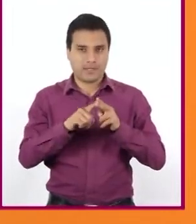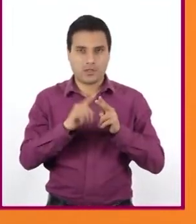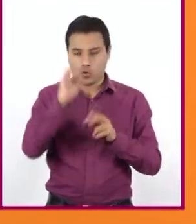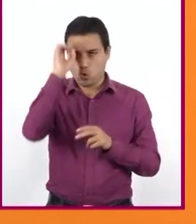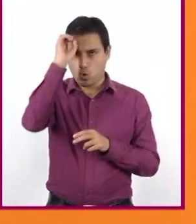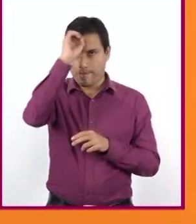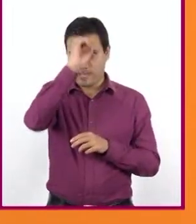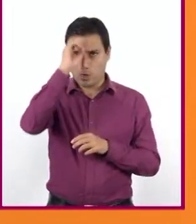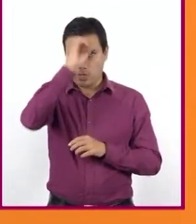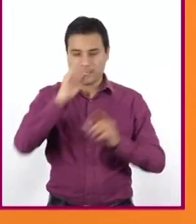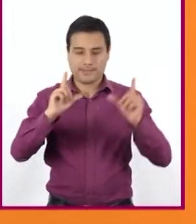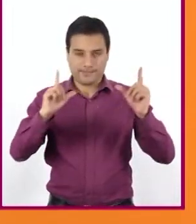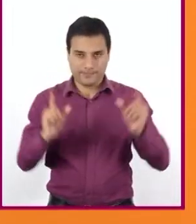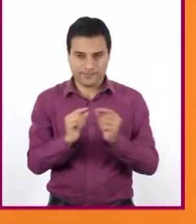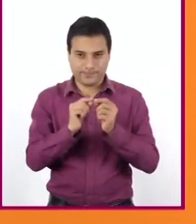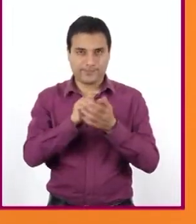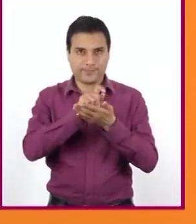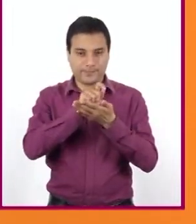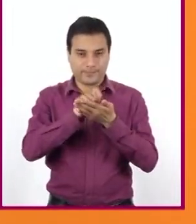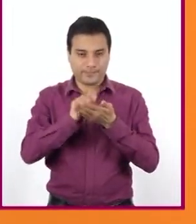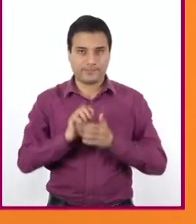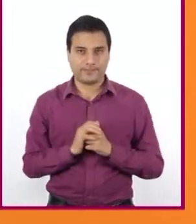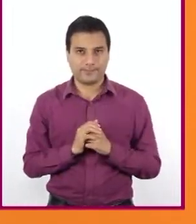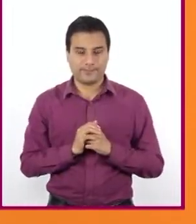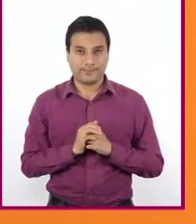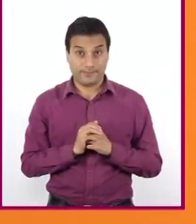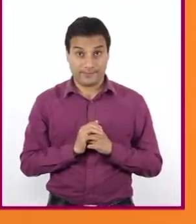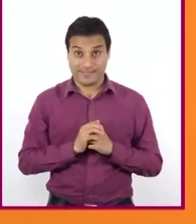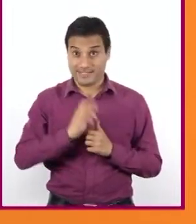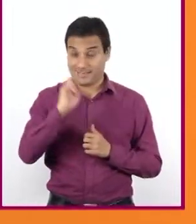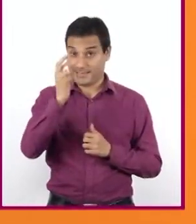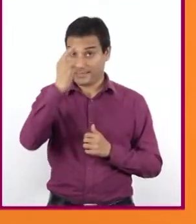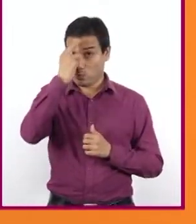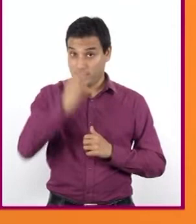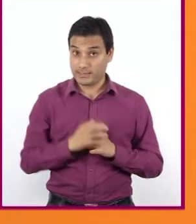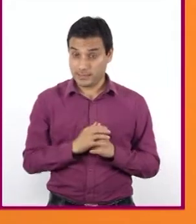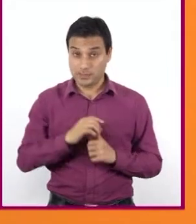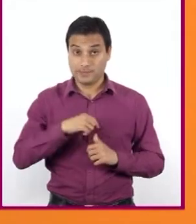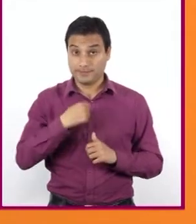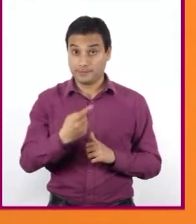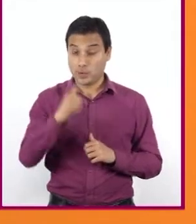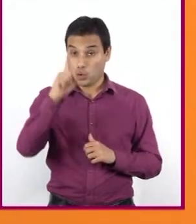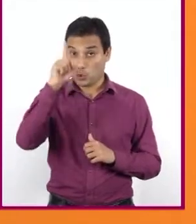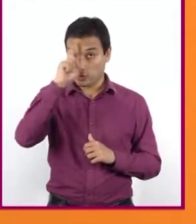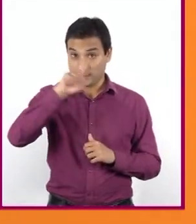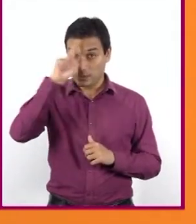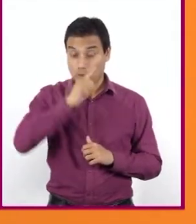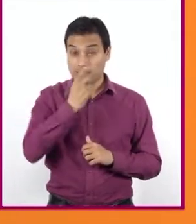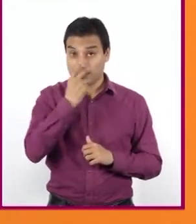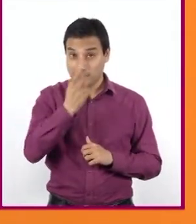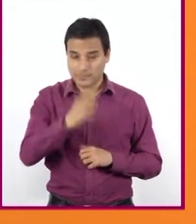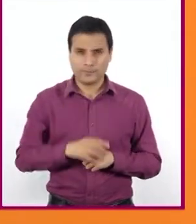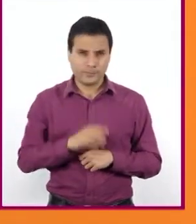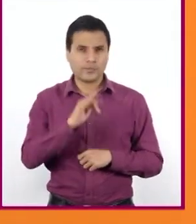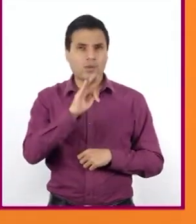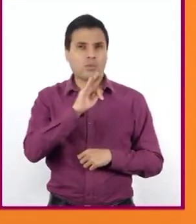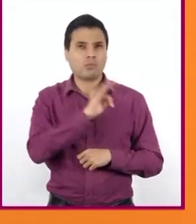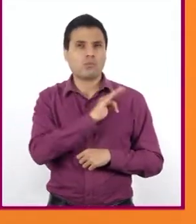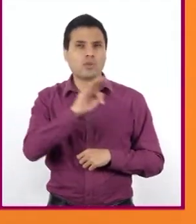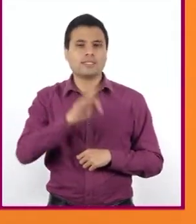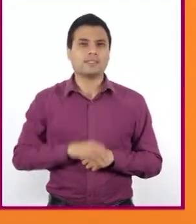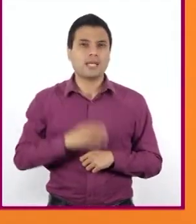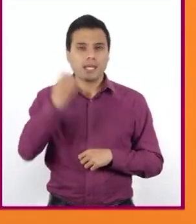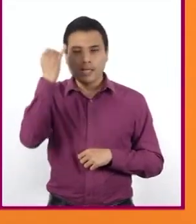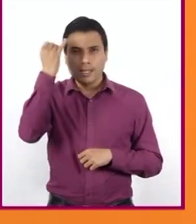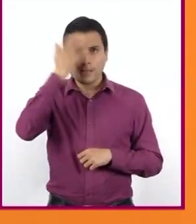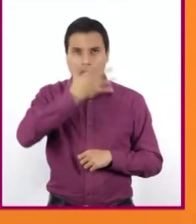su investigación y, como recordarán, se les sugirió realizar una monografía para que sirviera de base